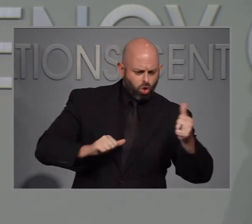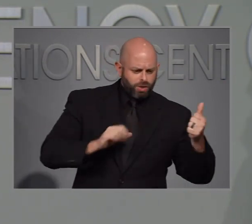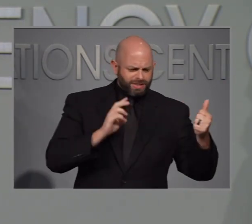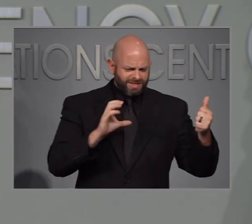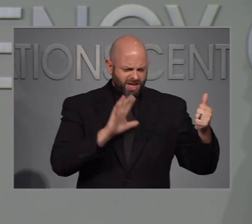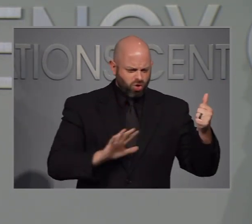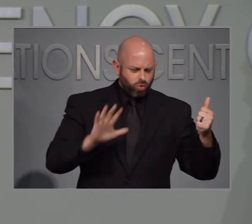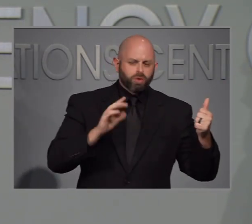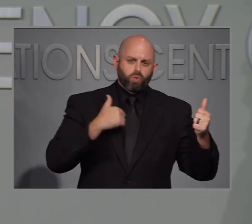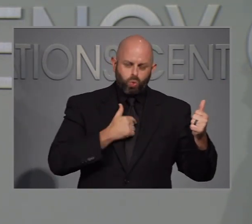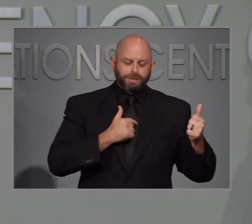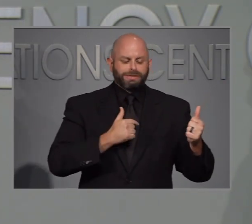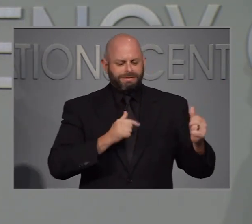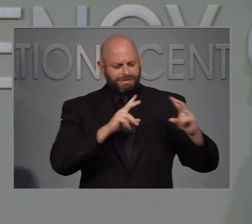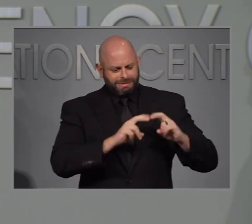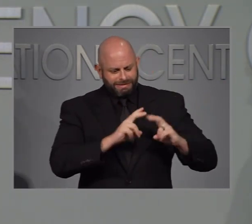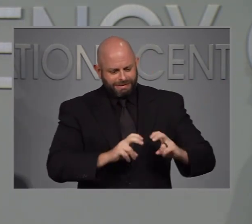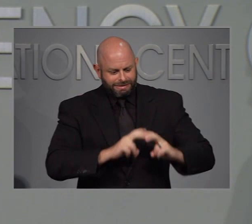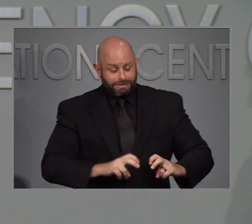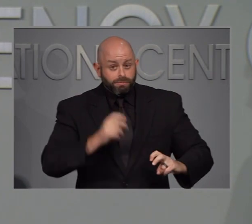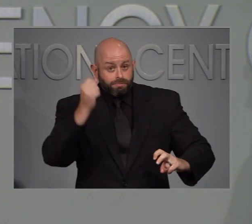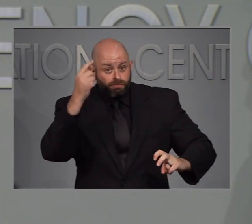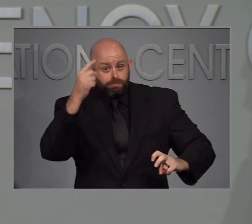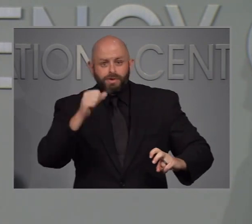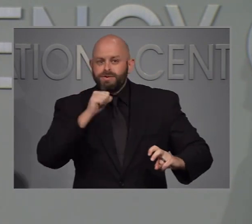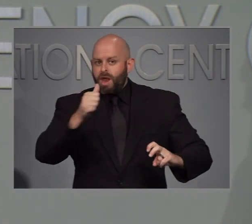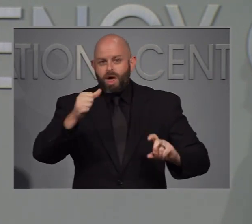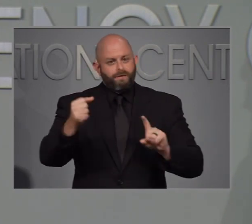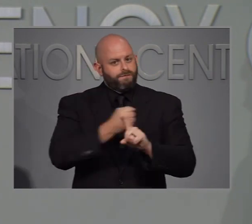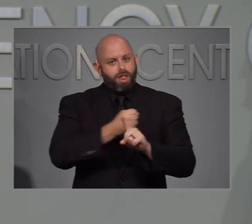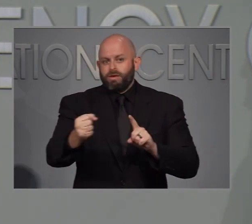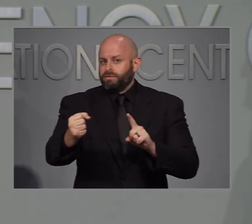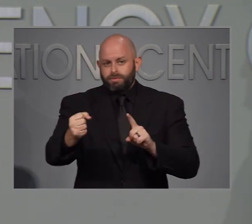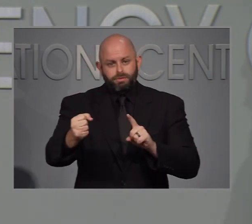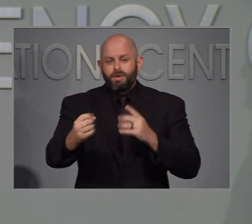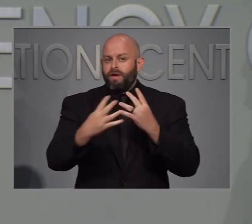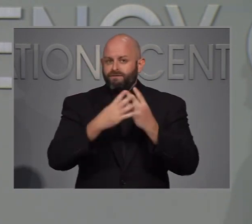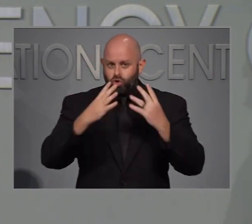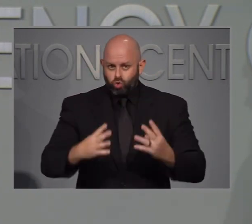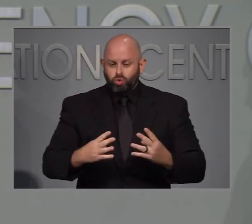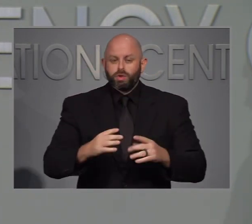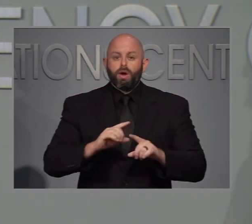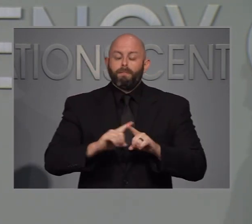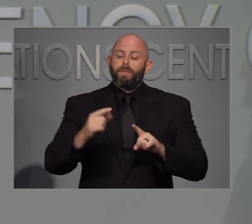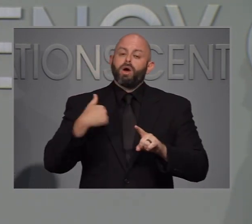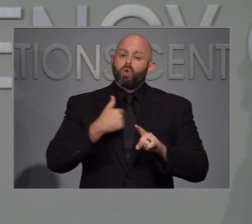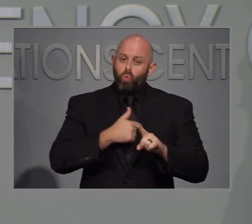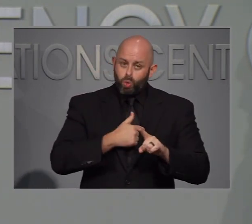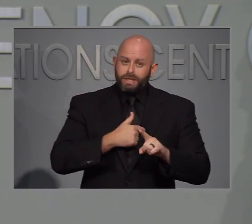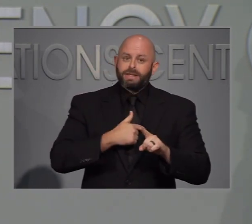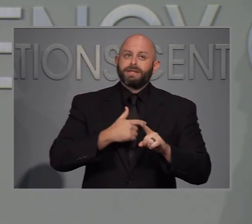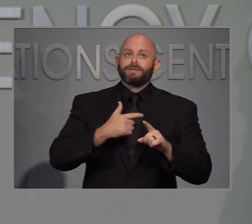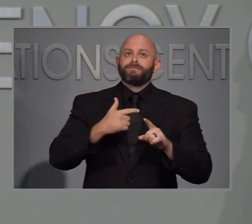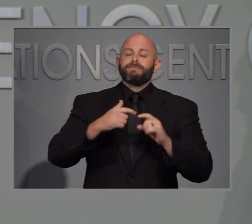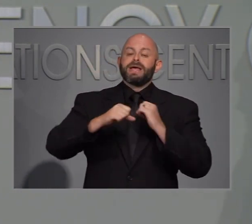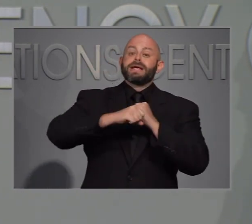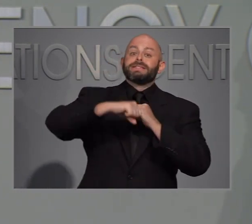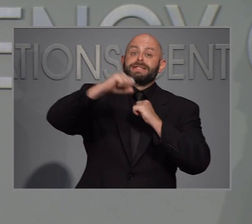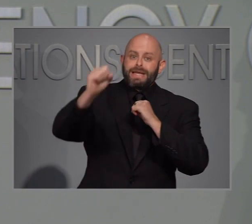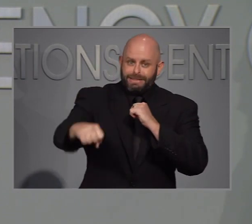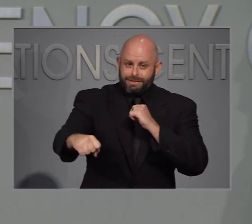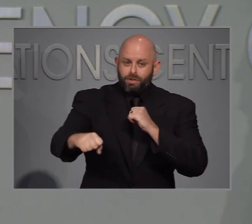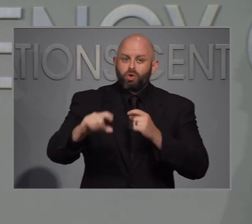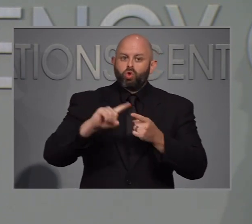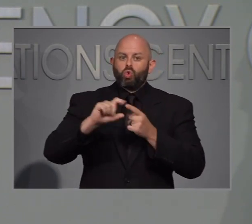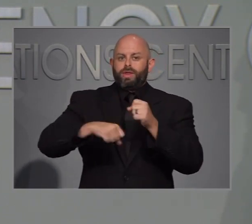y continuamos viendo a este grupo que son candidatos, y a los delincuentes violentos les